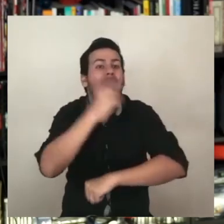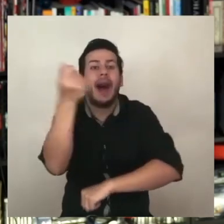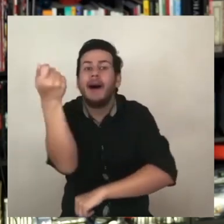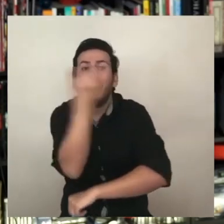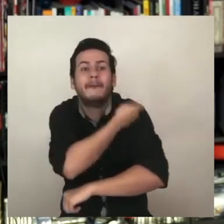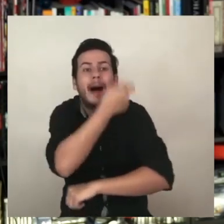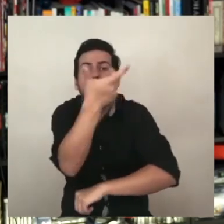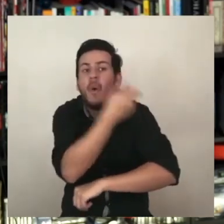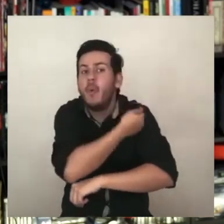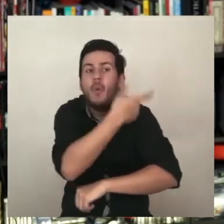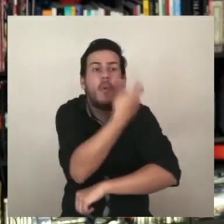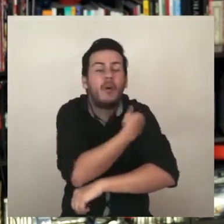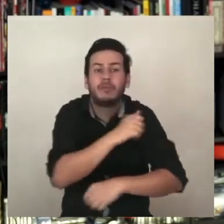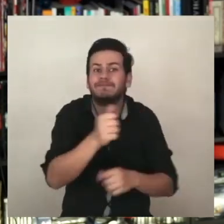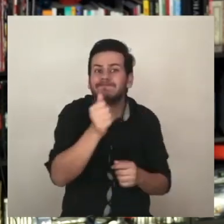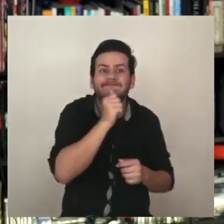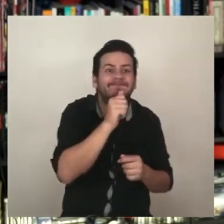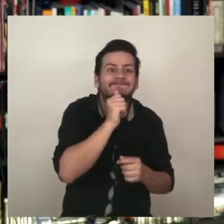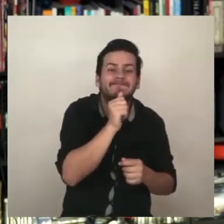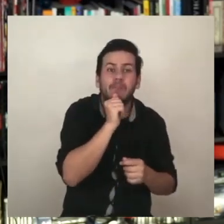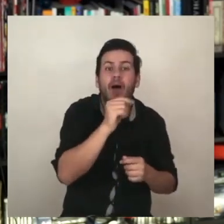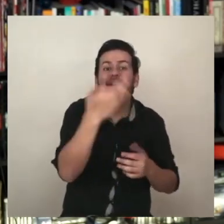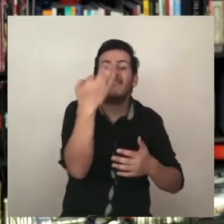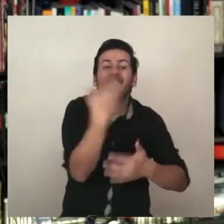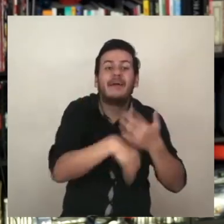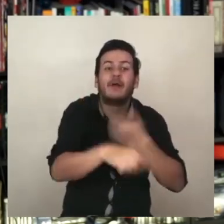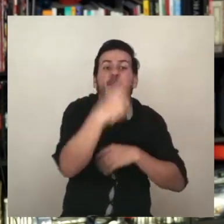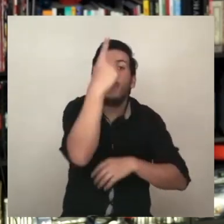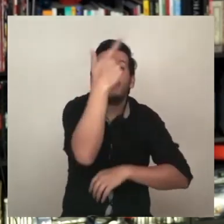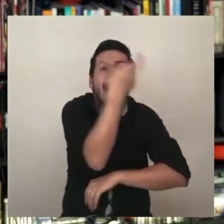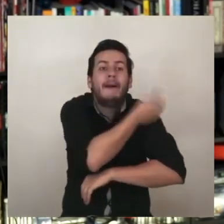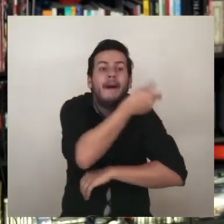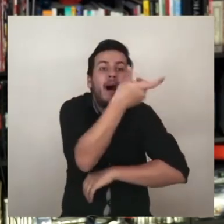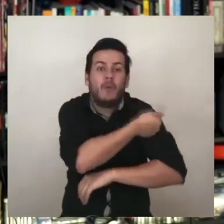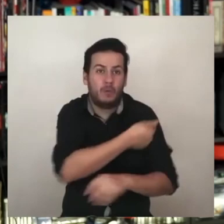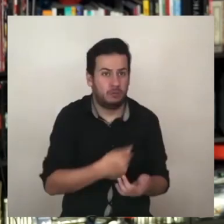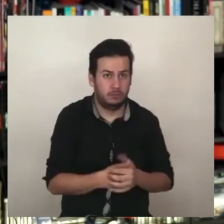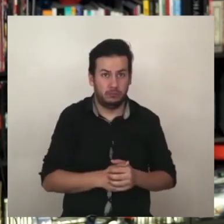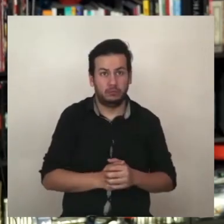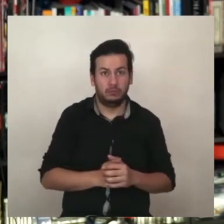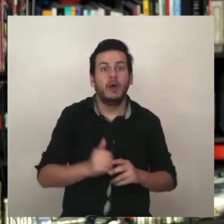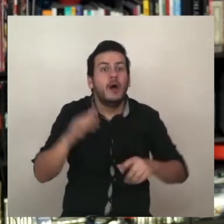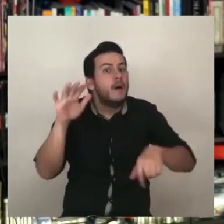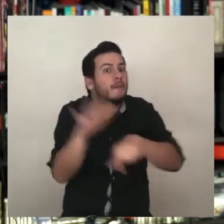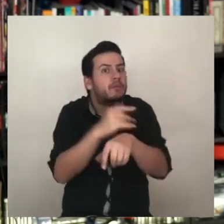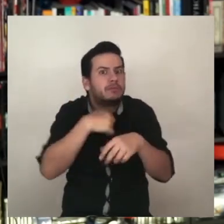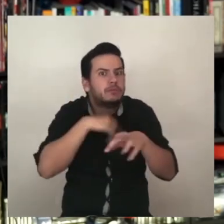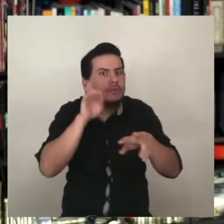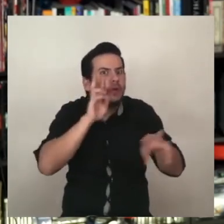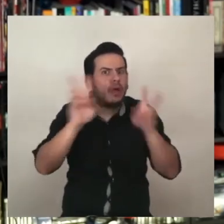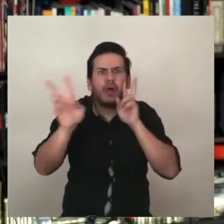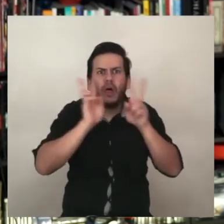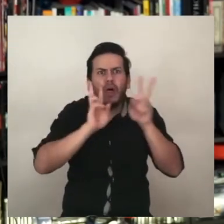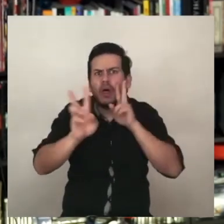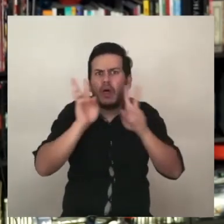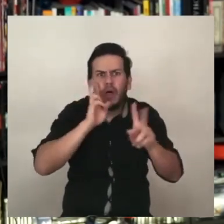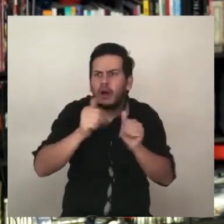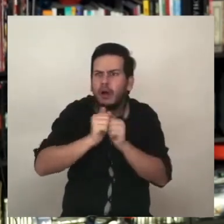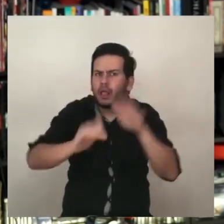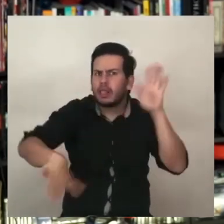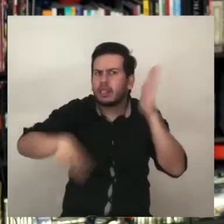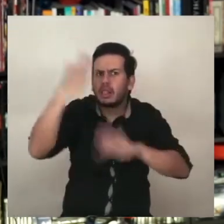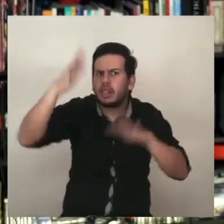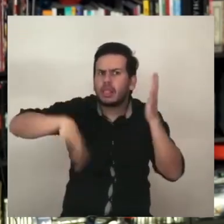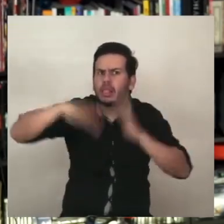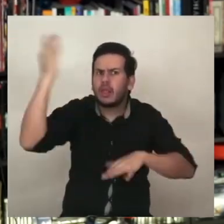nomás cómo estamos por no tener una vacuna. Y es que en estas semanas, vaya que he visto muestras de lo exitosos que fueron los